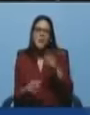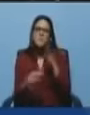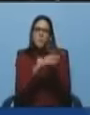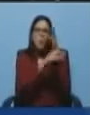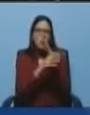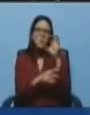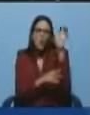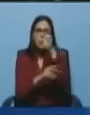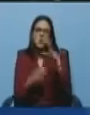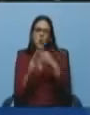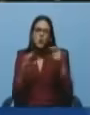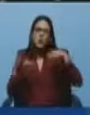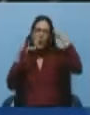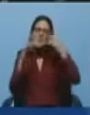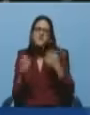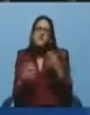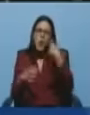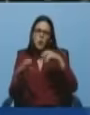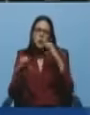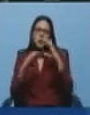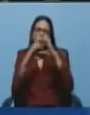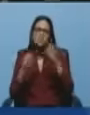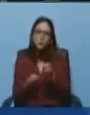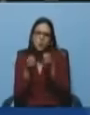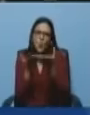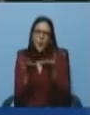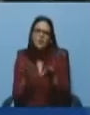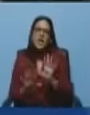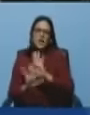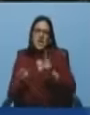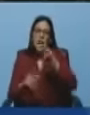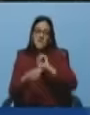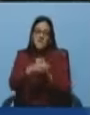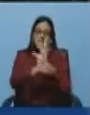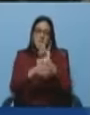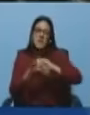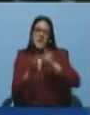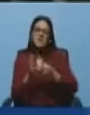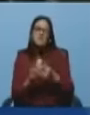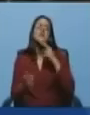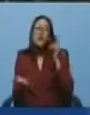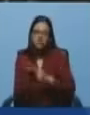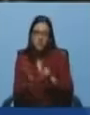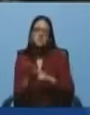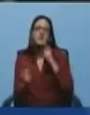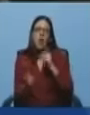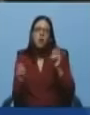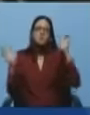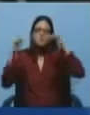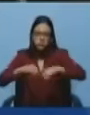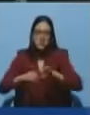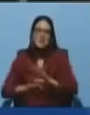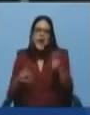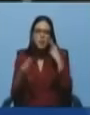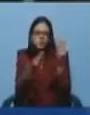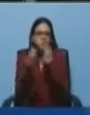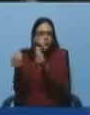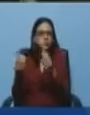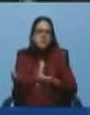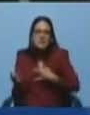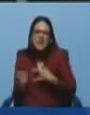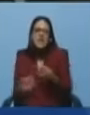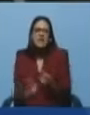en videoconferencia, cuando manifestaba que ya los BRICS son una realidad, son tangibles y han venido